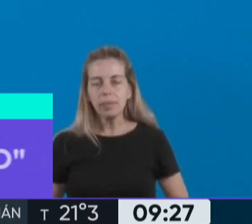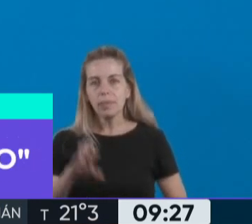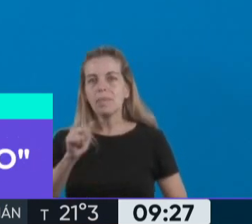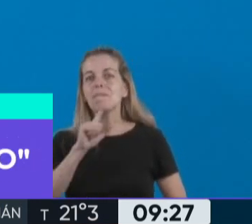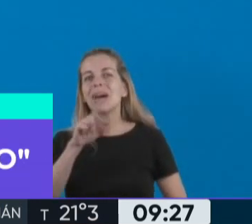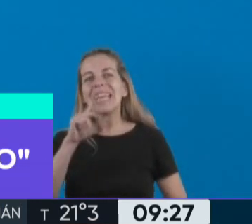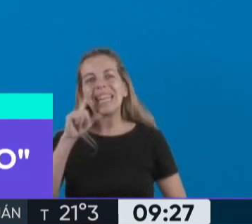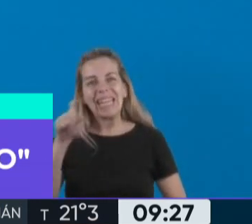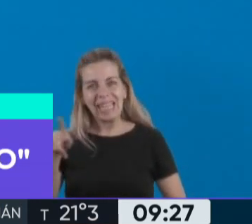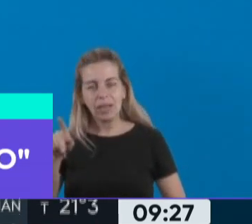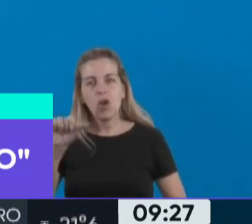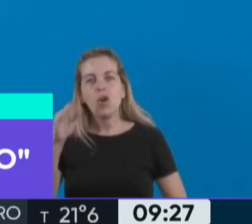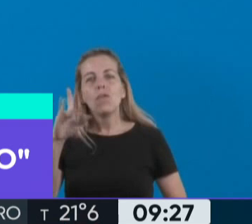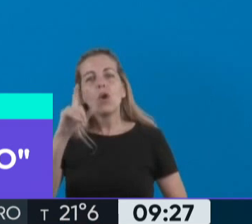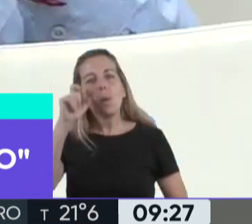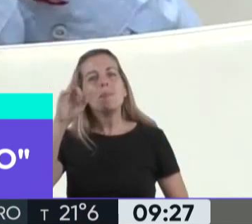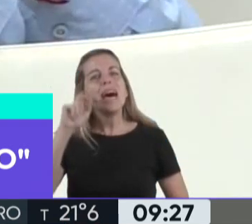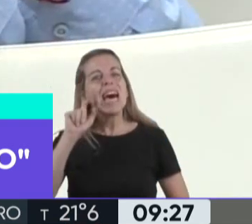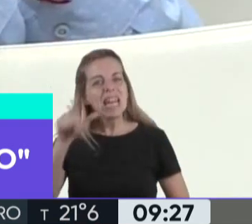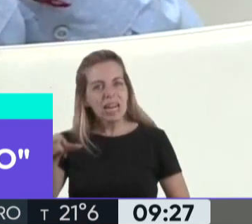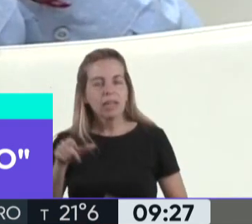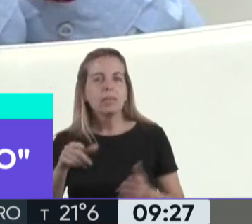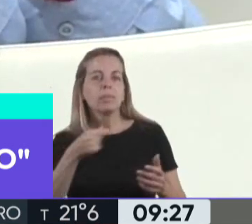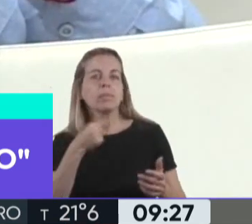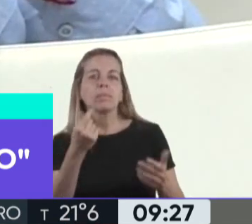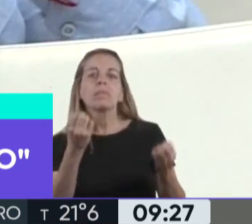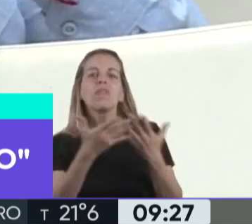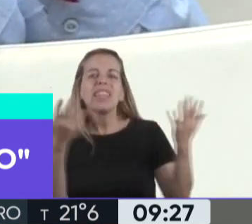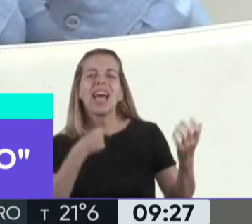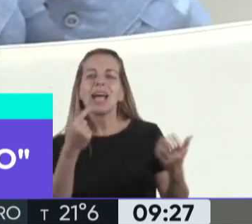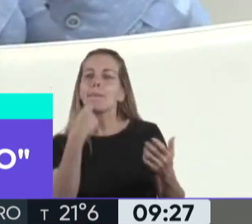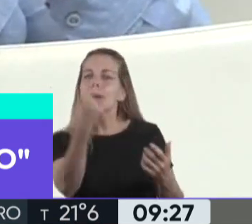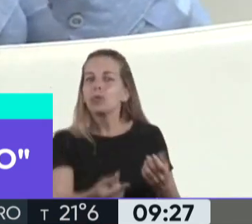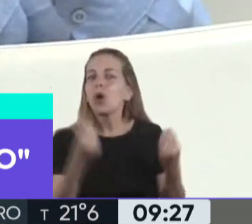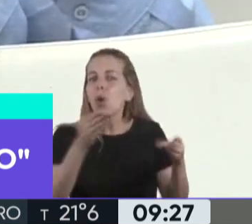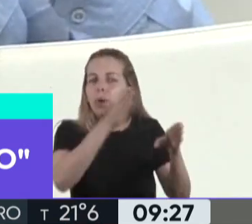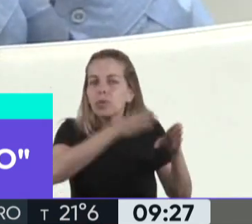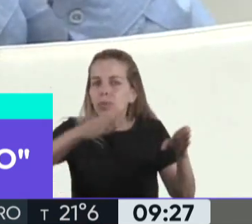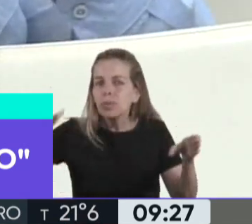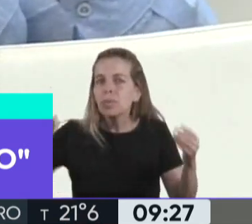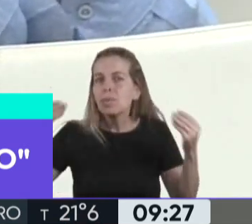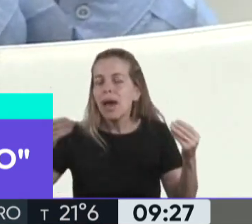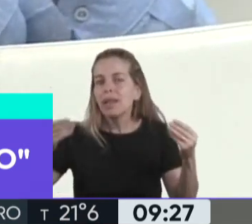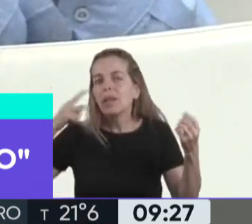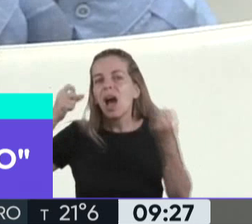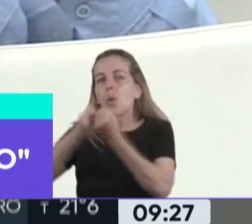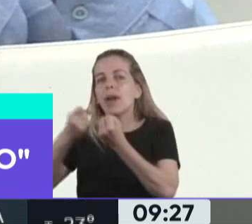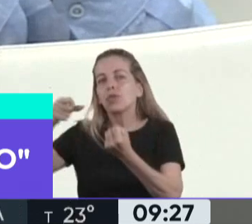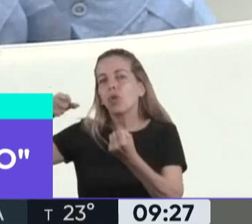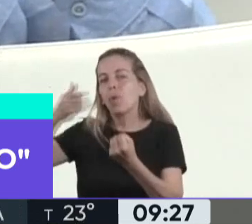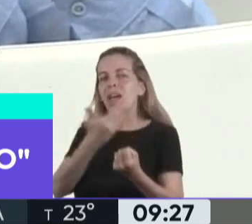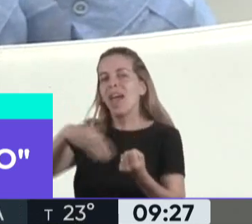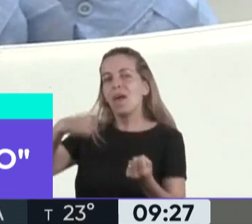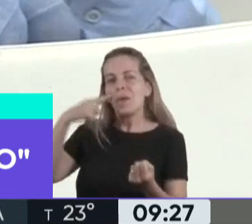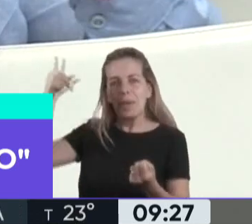Gillespie, de Bloomberg. Buen día, Gabriela. Quisiera preguntarle la secuencia de los próximos pasos con el FMI. ¿El gobierno